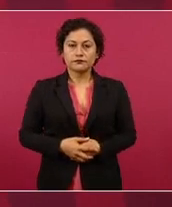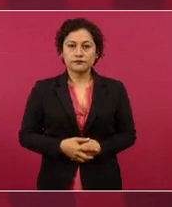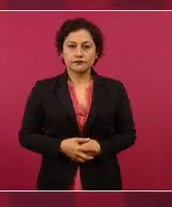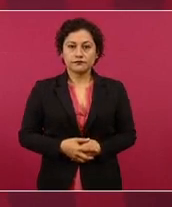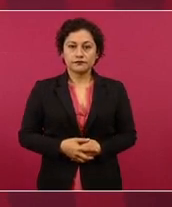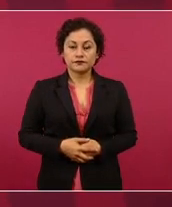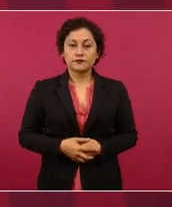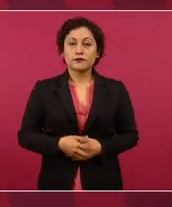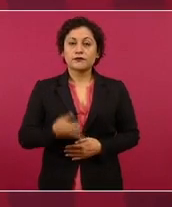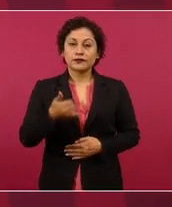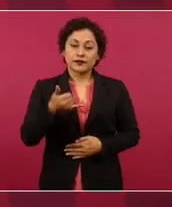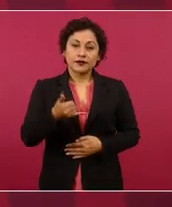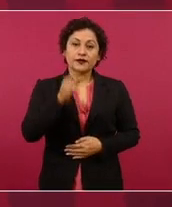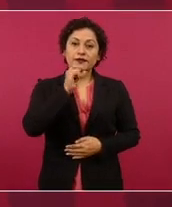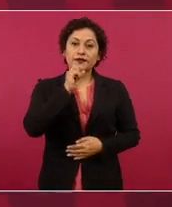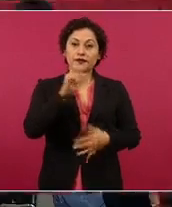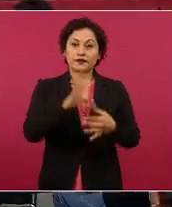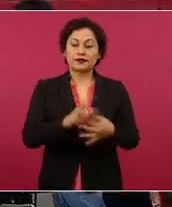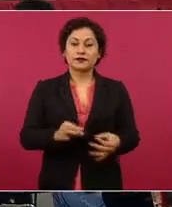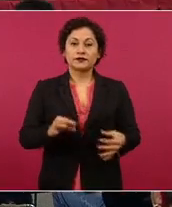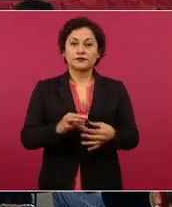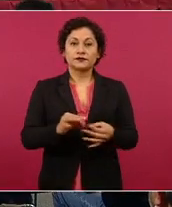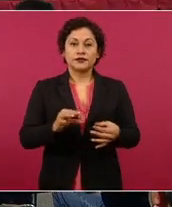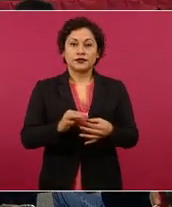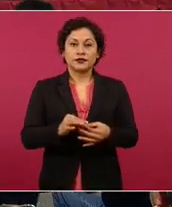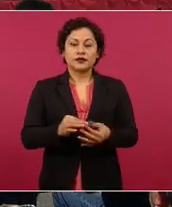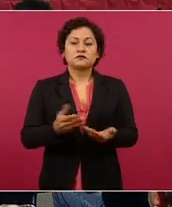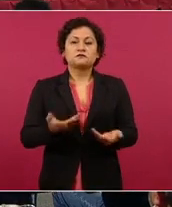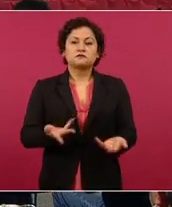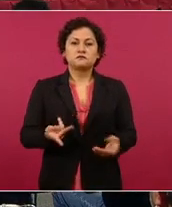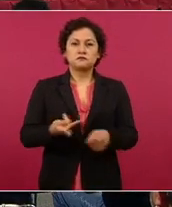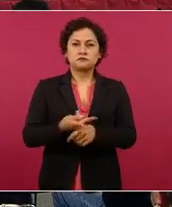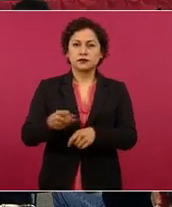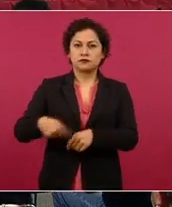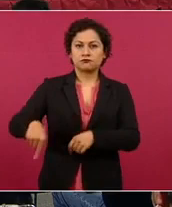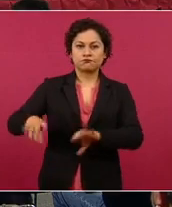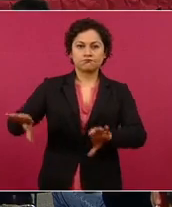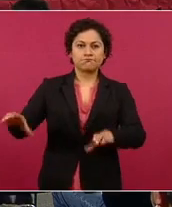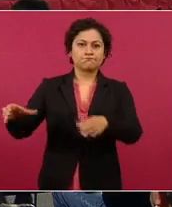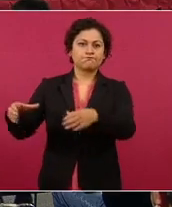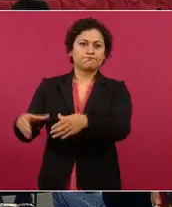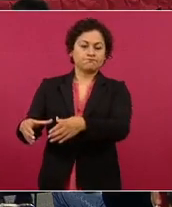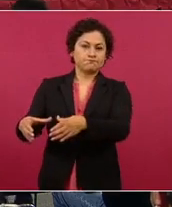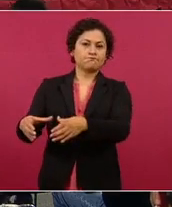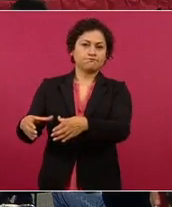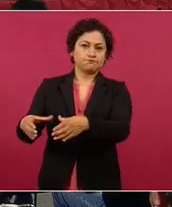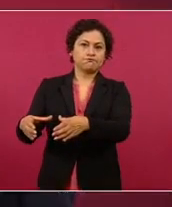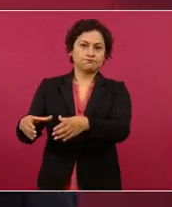ya los mismos legisladores se han comprometido a